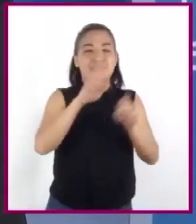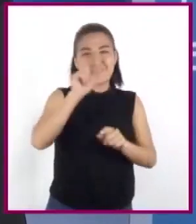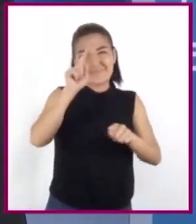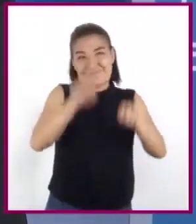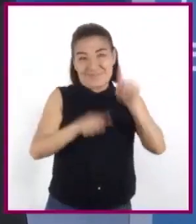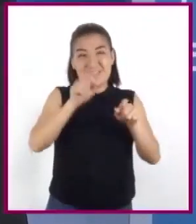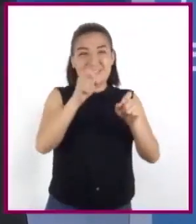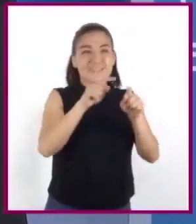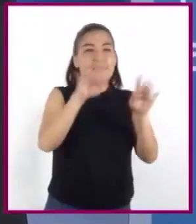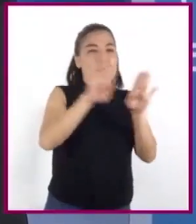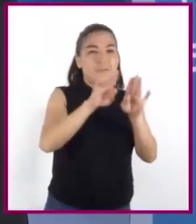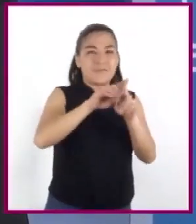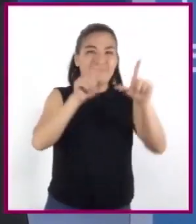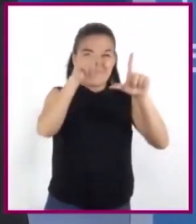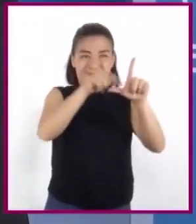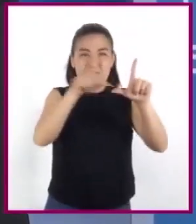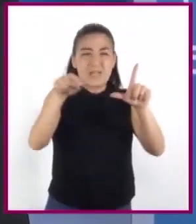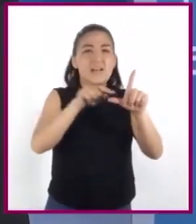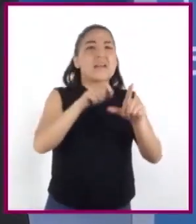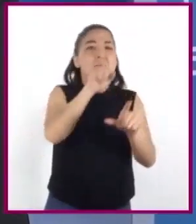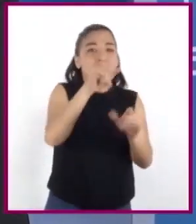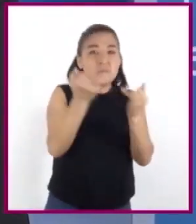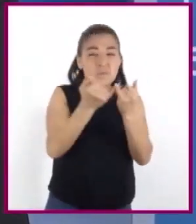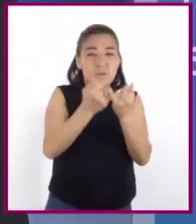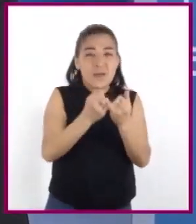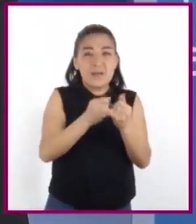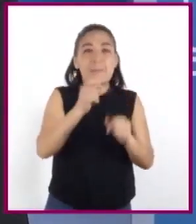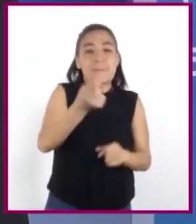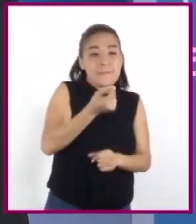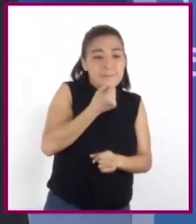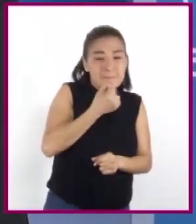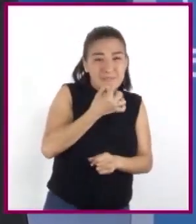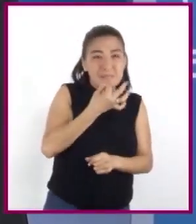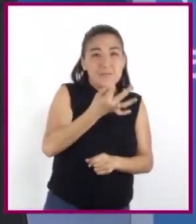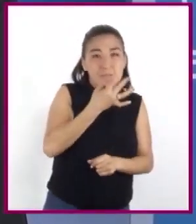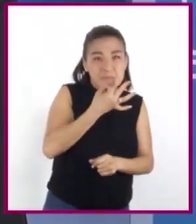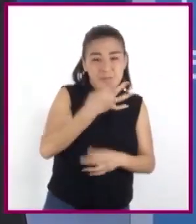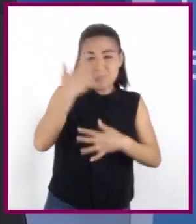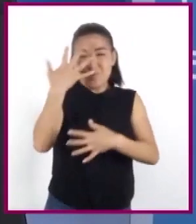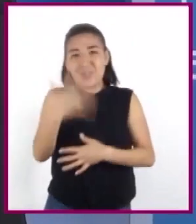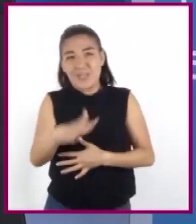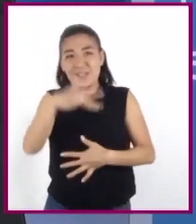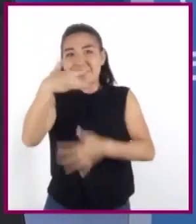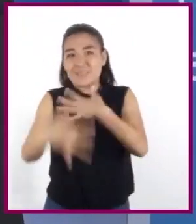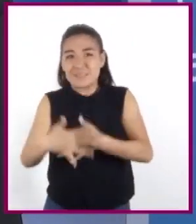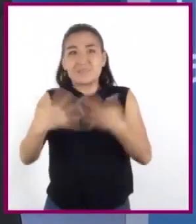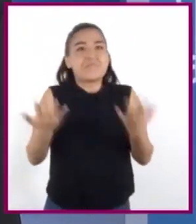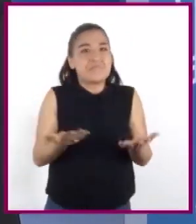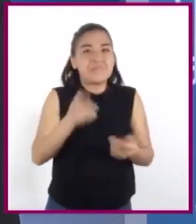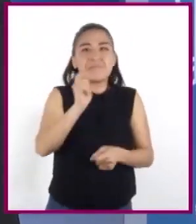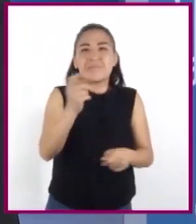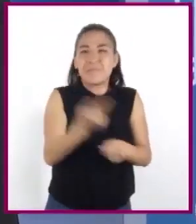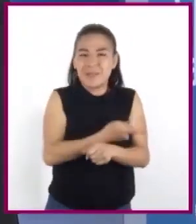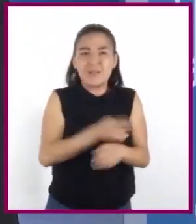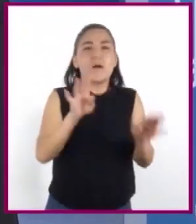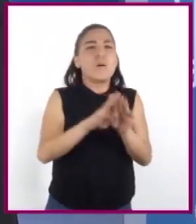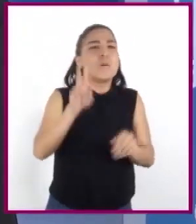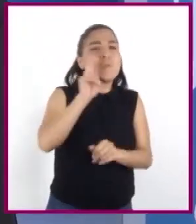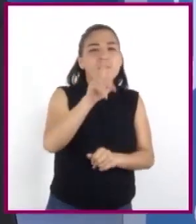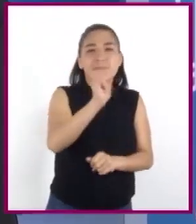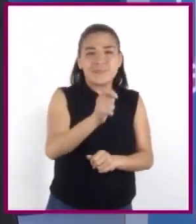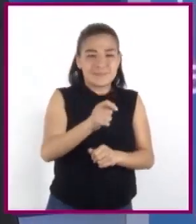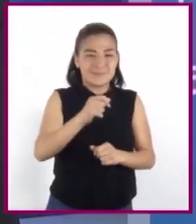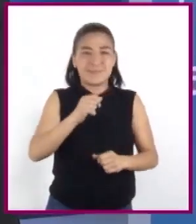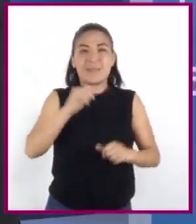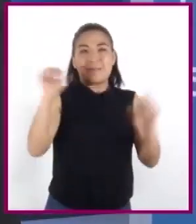representa el trayecto de la persona 2, ¿qué sucede entre los minutos 10 y 15? ¿Cómo podemos observar el desplazamiento